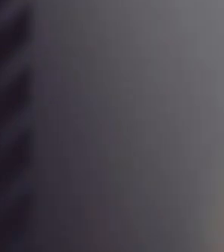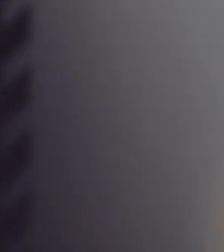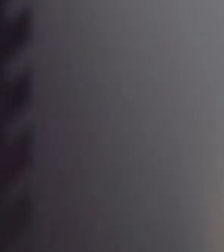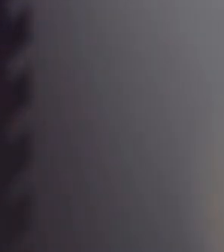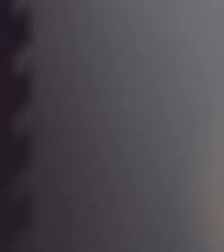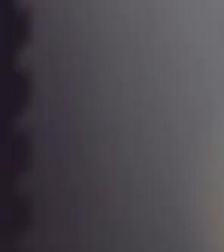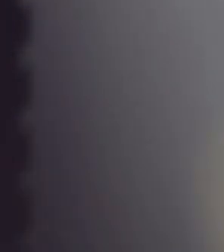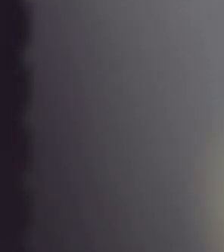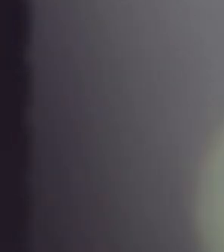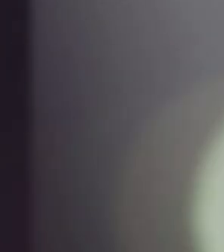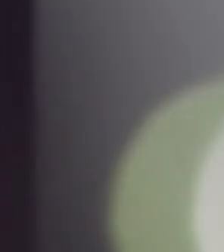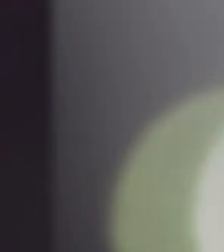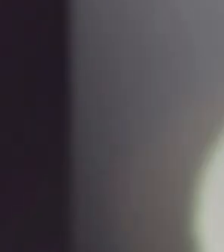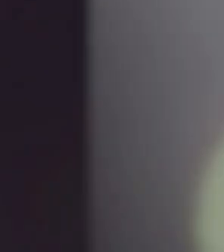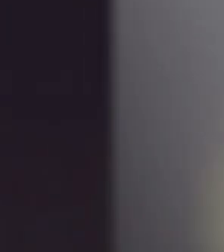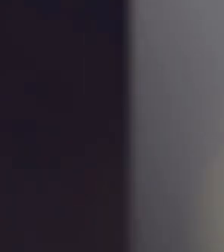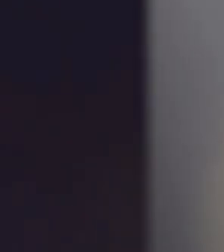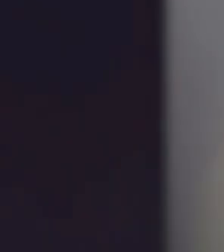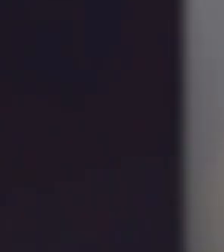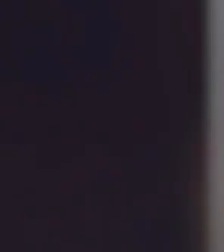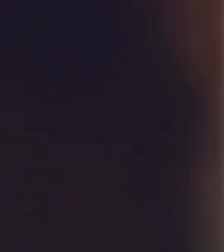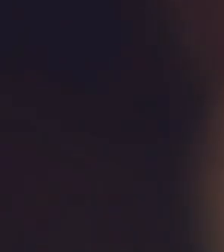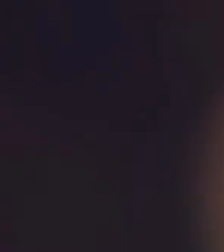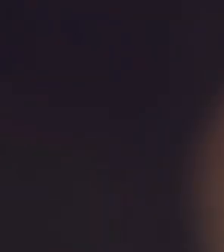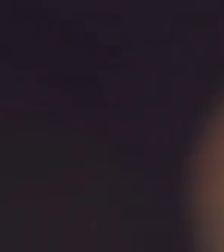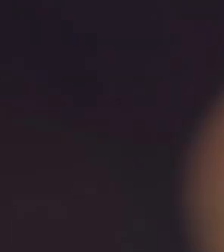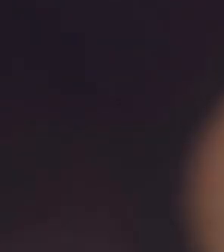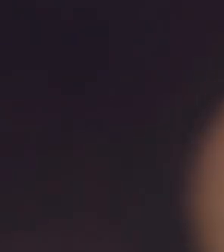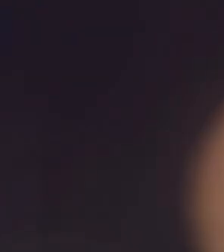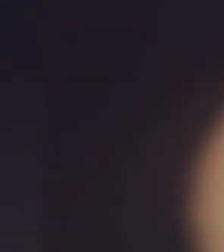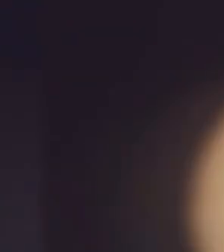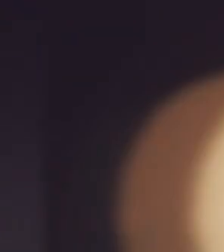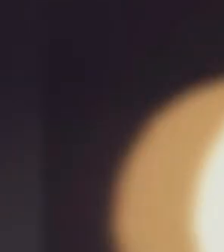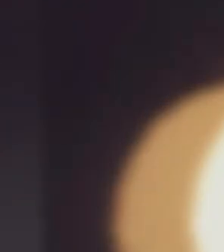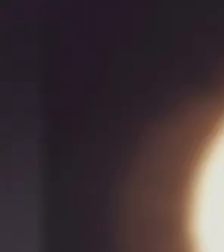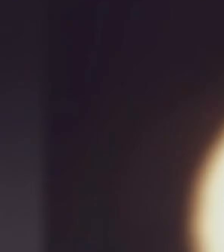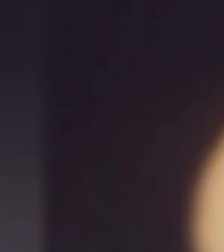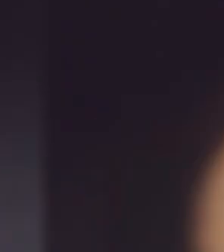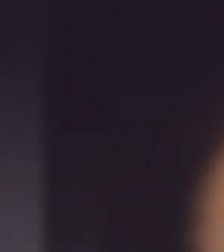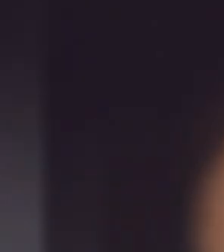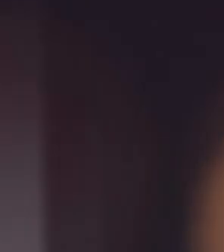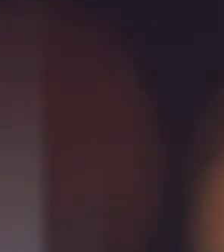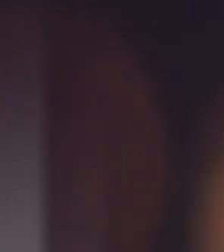de YouTube. Leemos siempre sus comentarios con el hashtag ¿Qué está pasando? Ya volvemos.